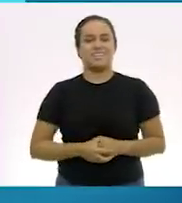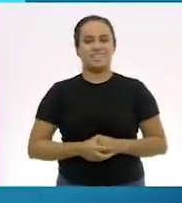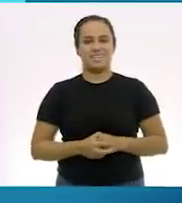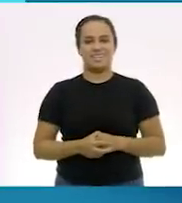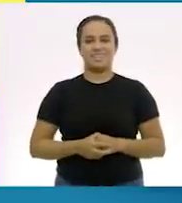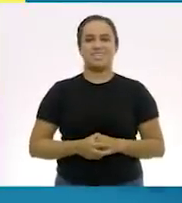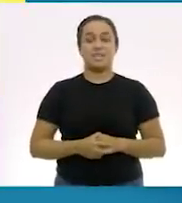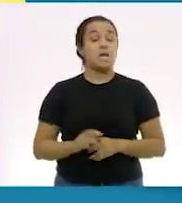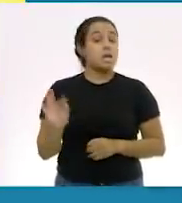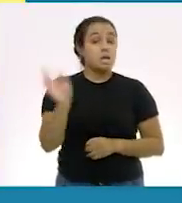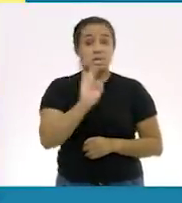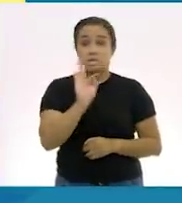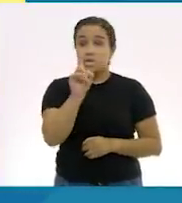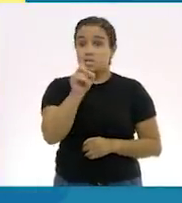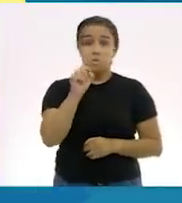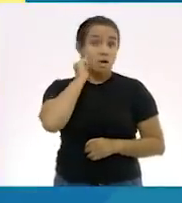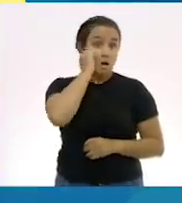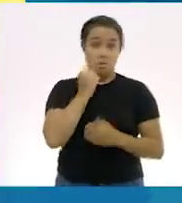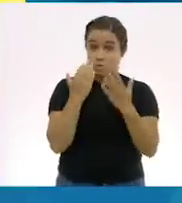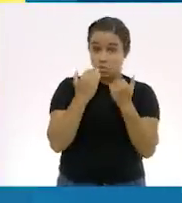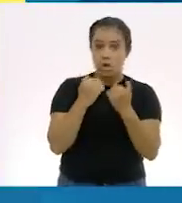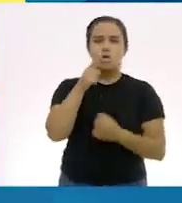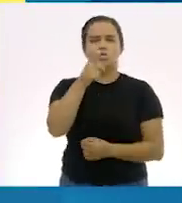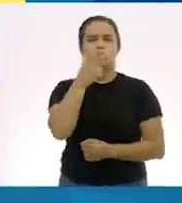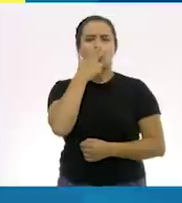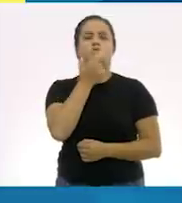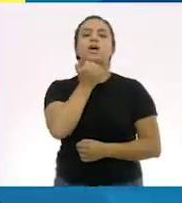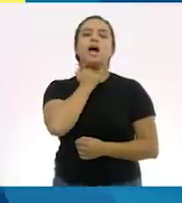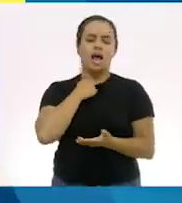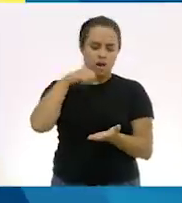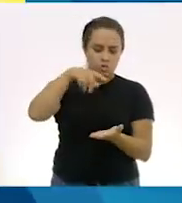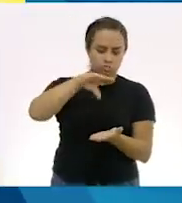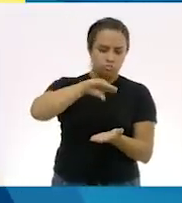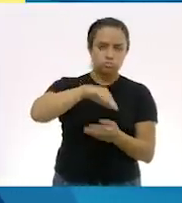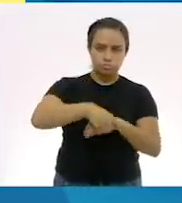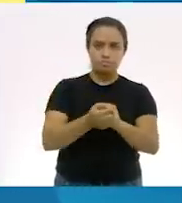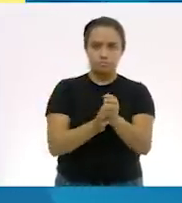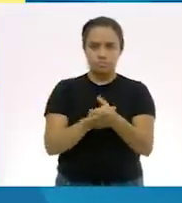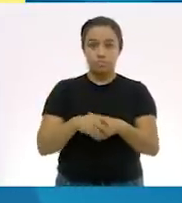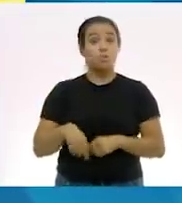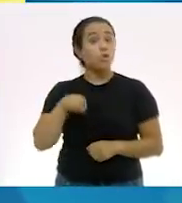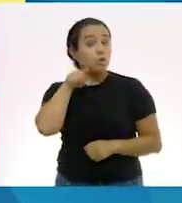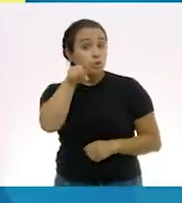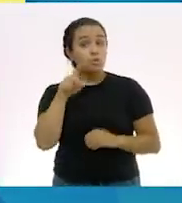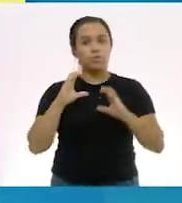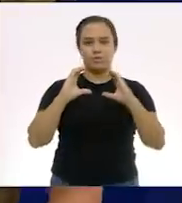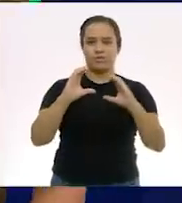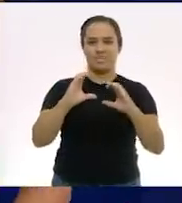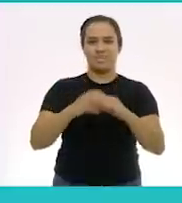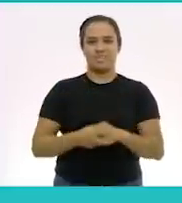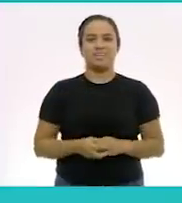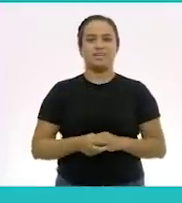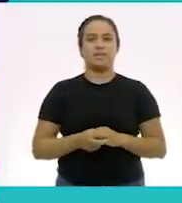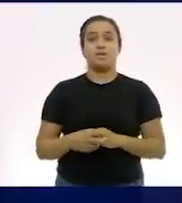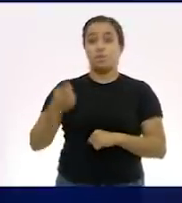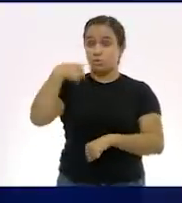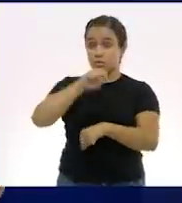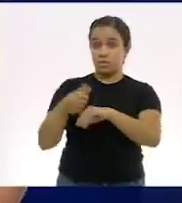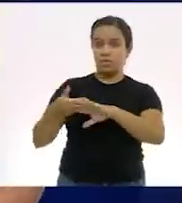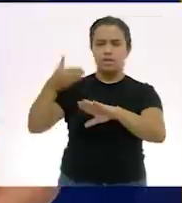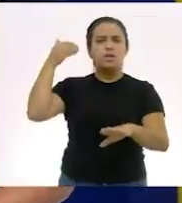la palma de una de tus manos contra el dorso de la otra, entrelazando los dedos. Repite lo mismo con la otra mano. Frota los